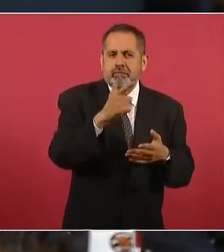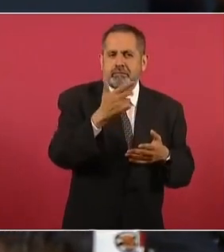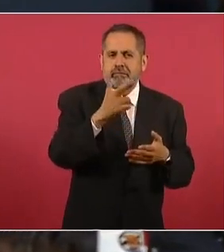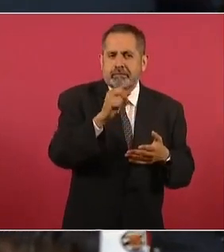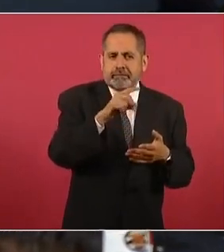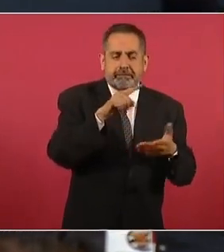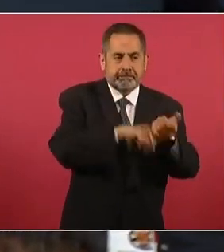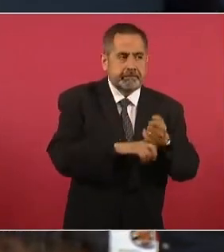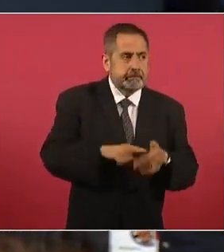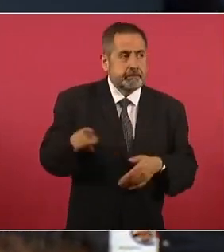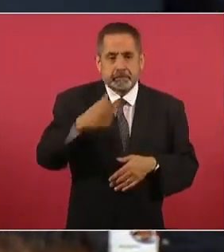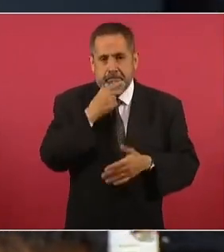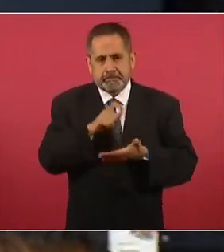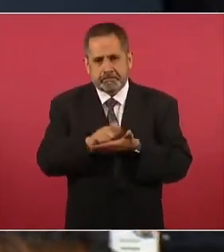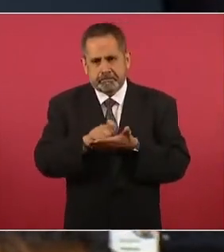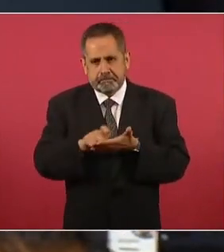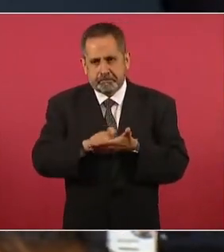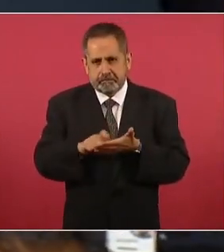ahora escribe,